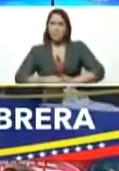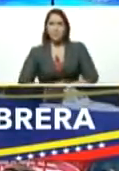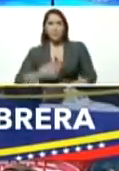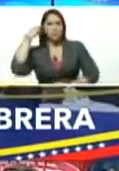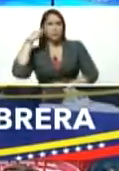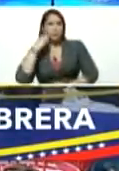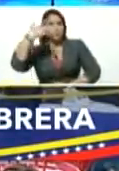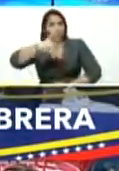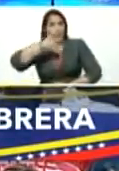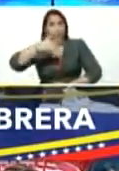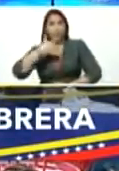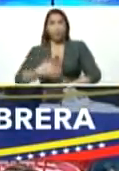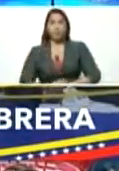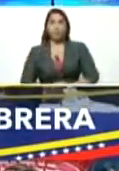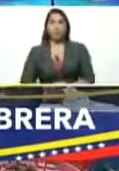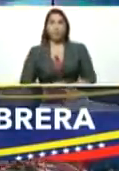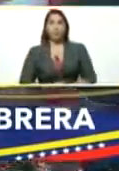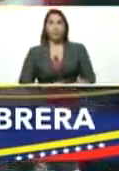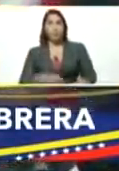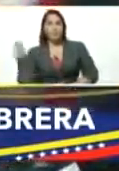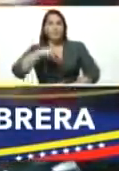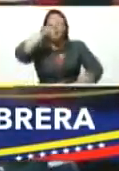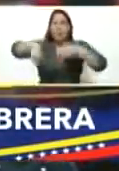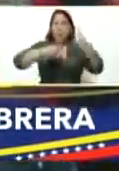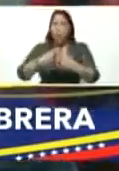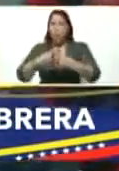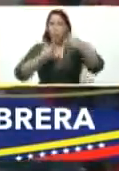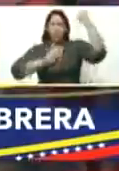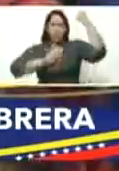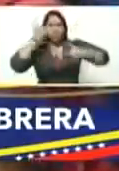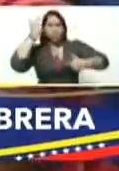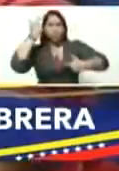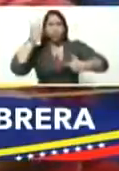bolivariano y más que nunca